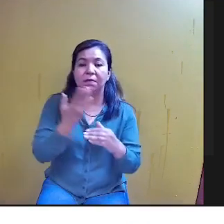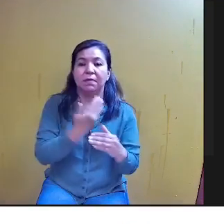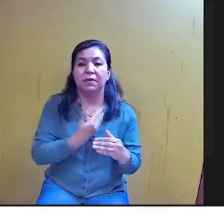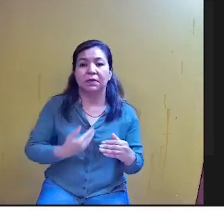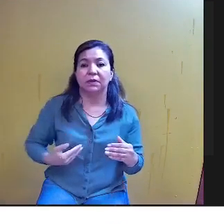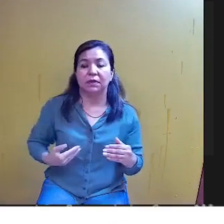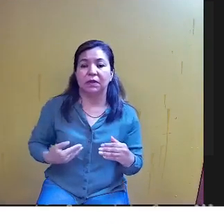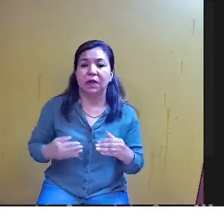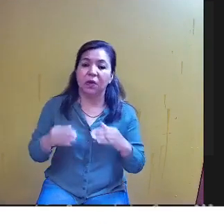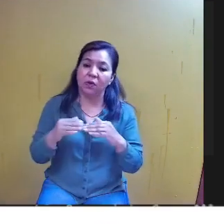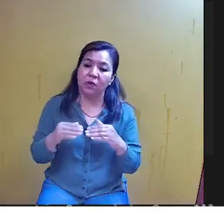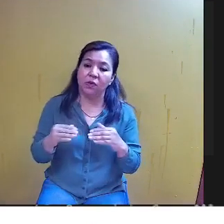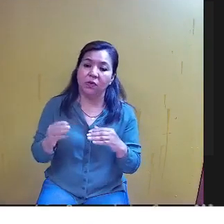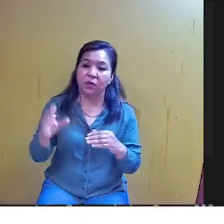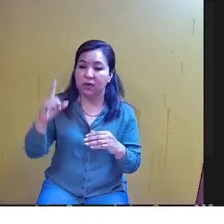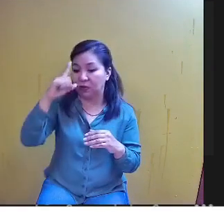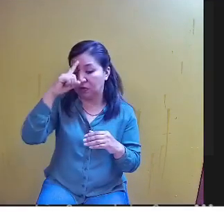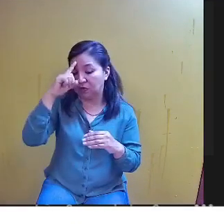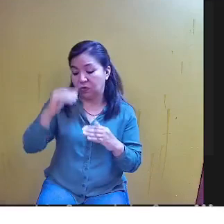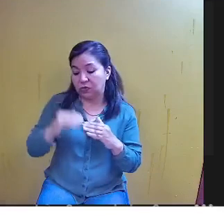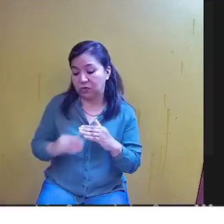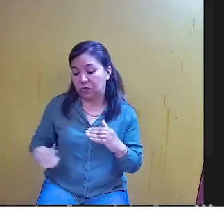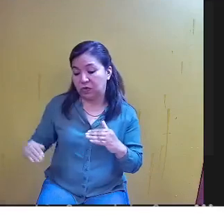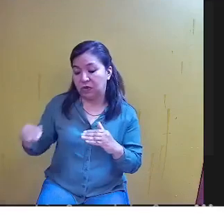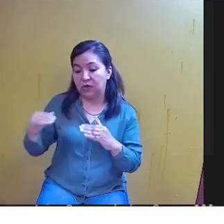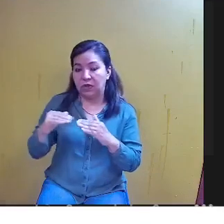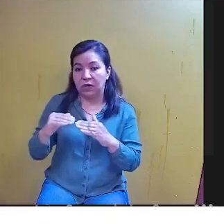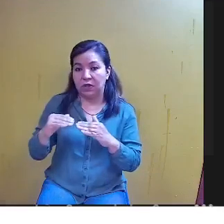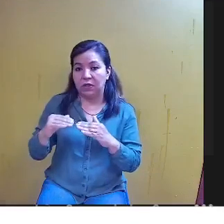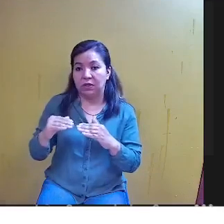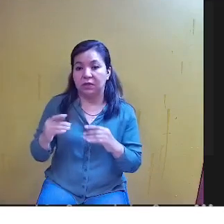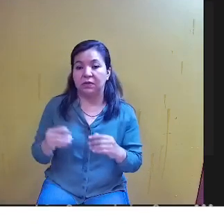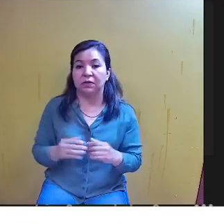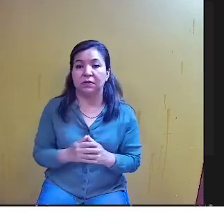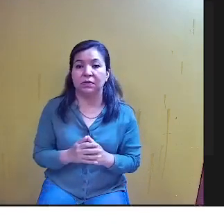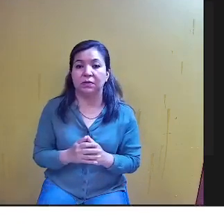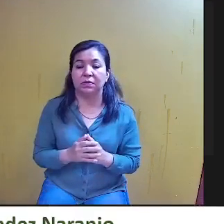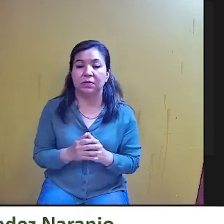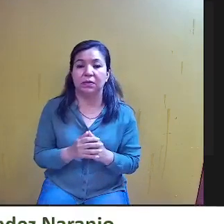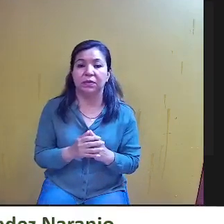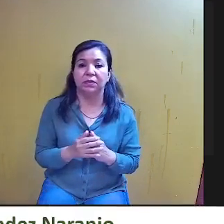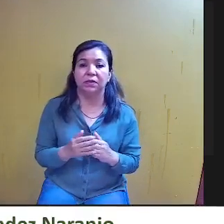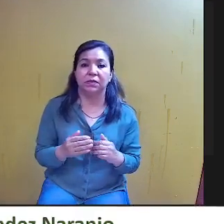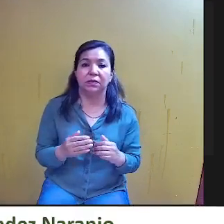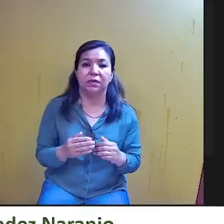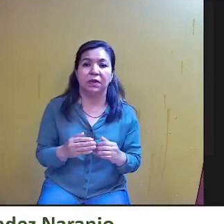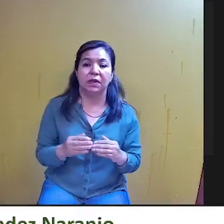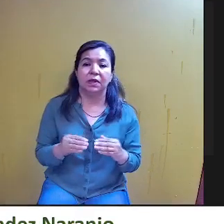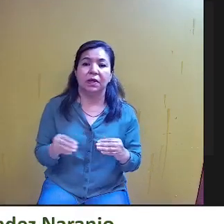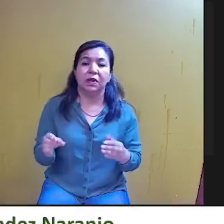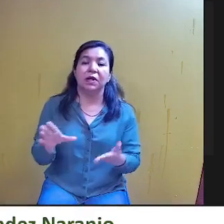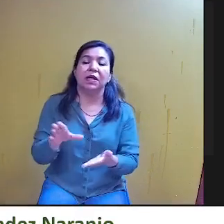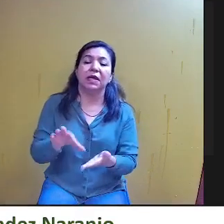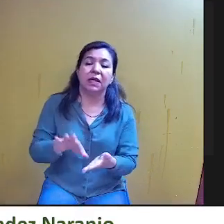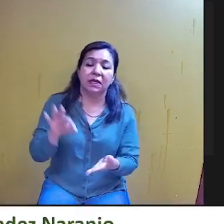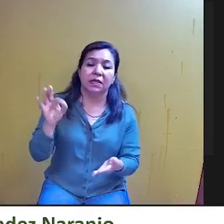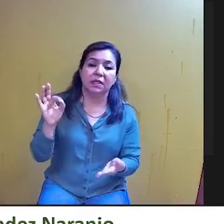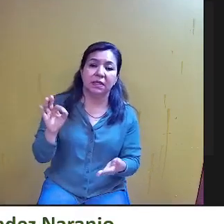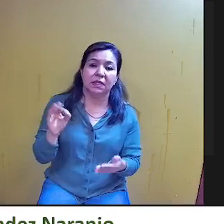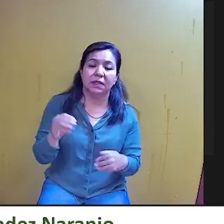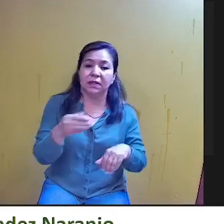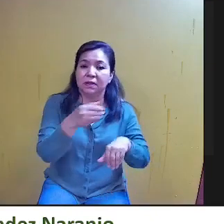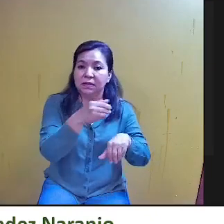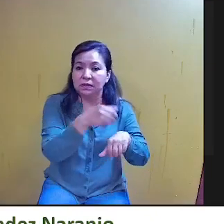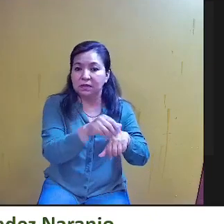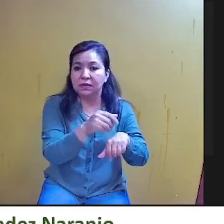o subir de consejera suplente o propietario, o de ser considerado por no haber sido designada, expedientes TE,